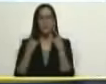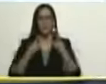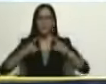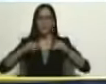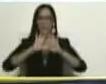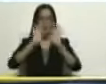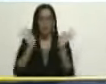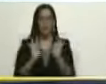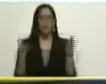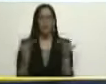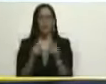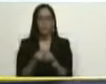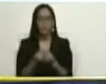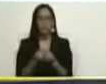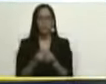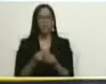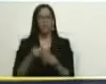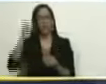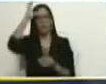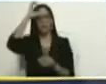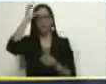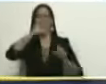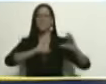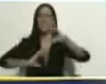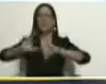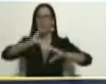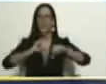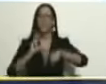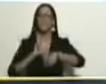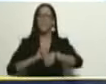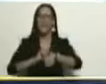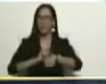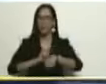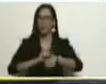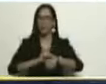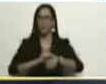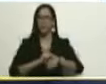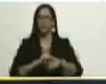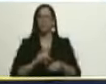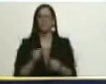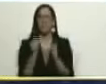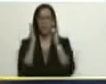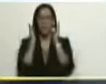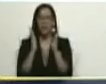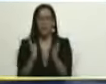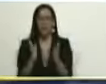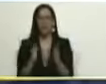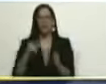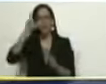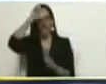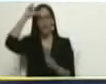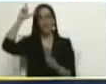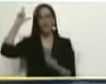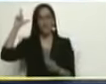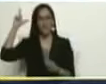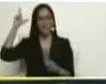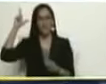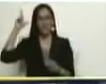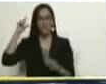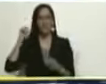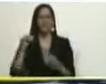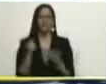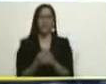conjunta con los conocimientos científicos, médicos, si hubiéramos abordado la logística de